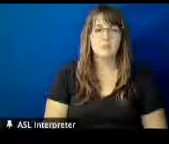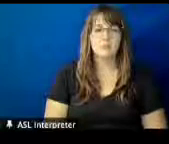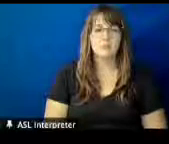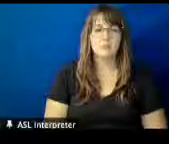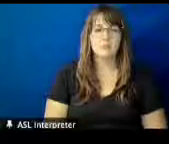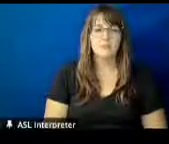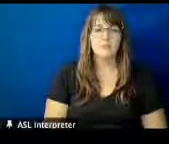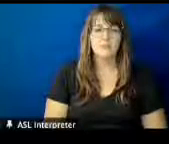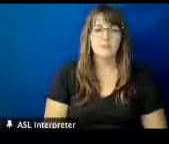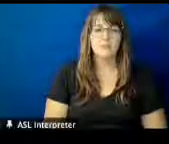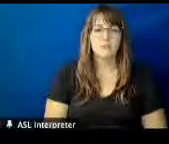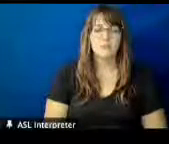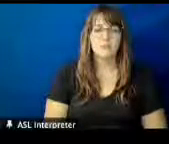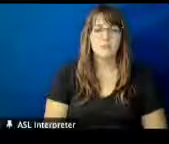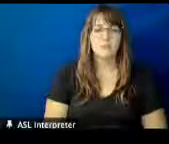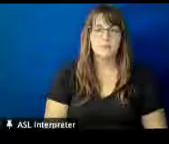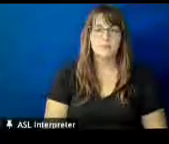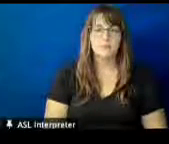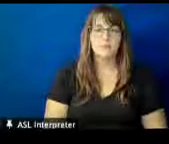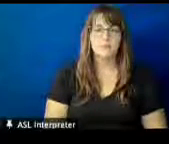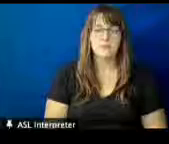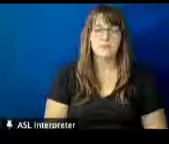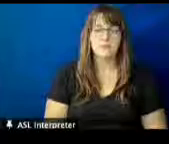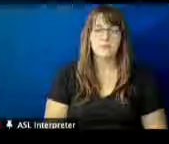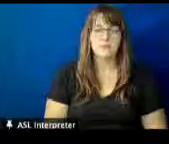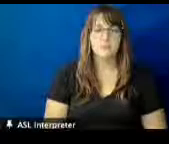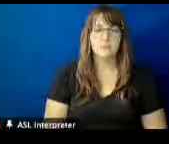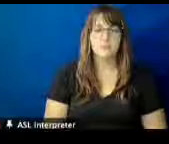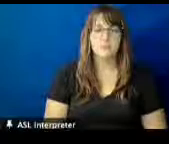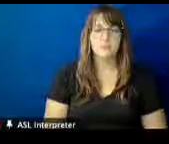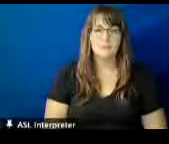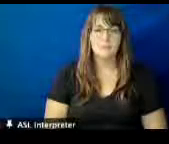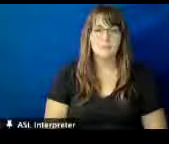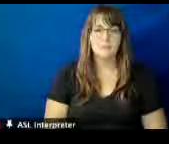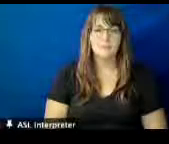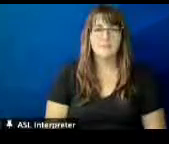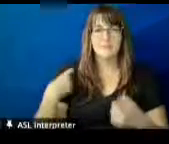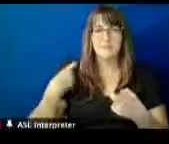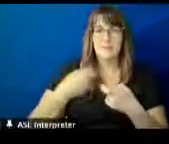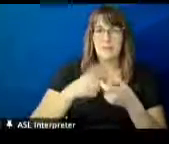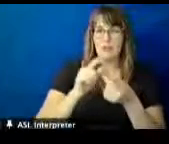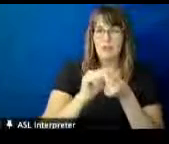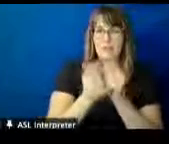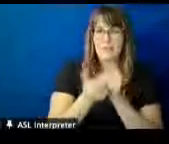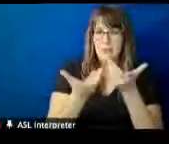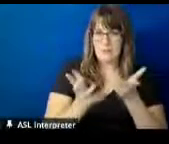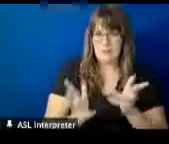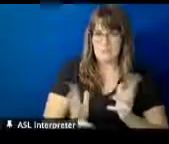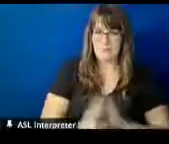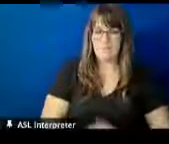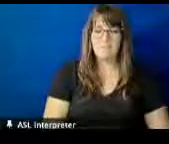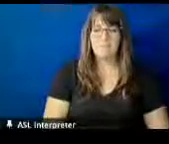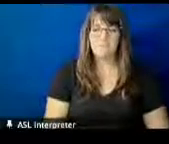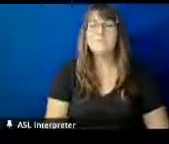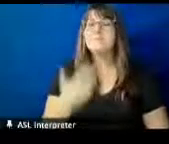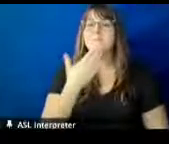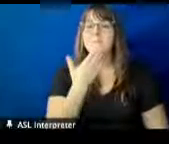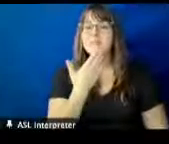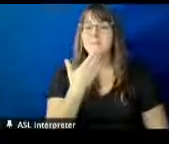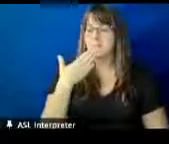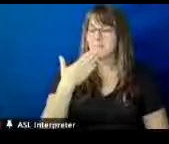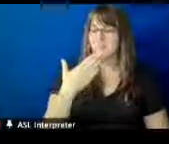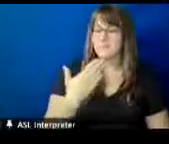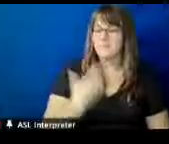si no perderá su lugar en la fila. Gracias. Thank you. Thank you.